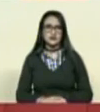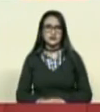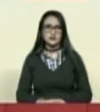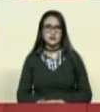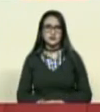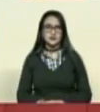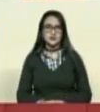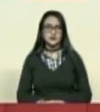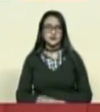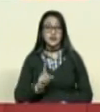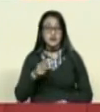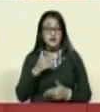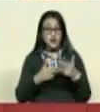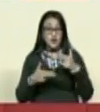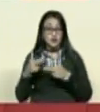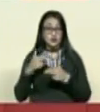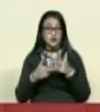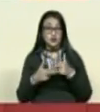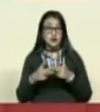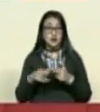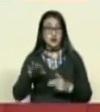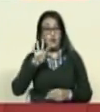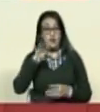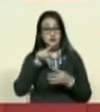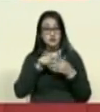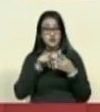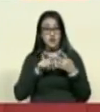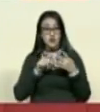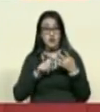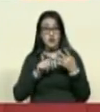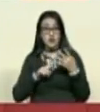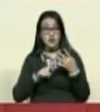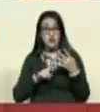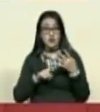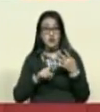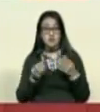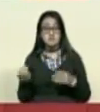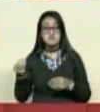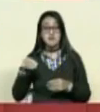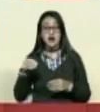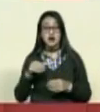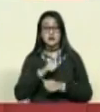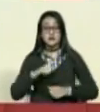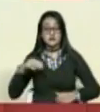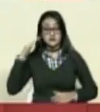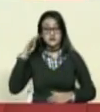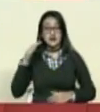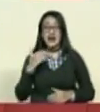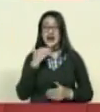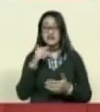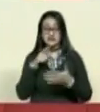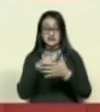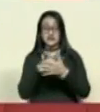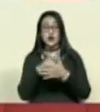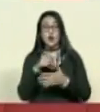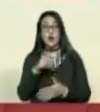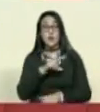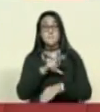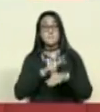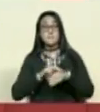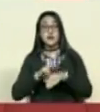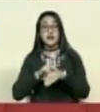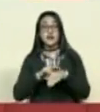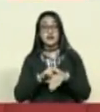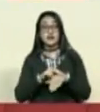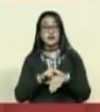Hay que construir, tenemos 4 componentes y la milicia nacional, casi un 5to componente, los médicos y las médicas, un